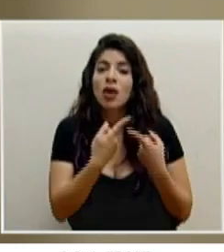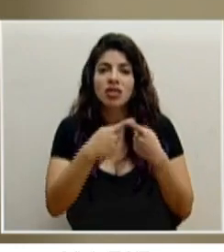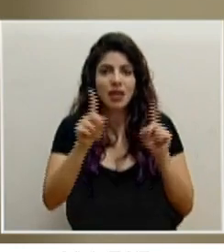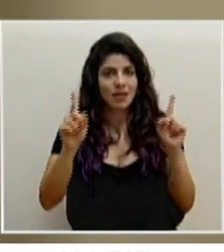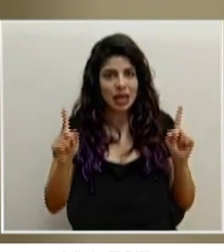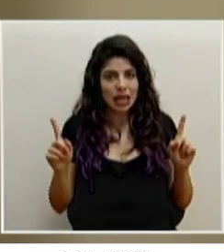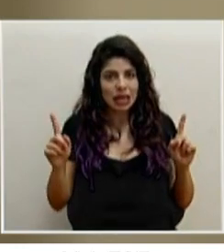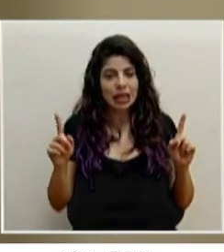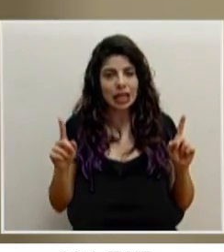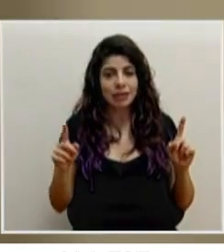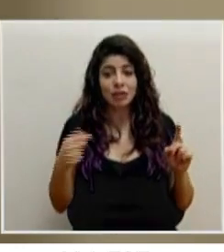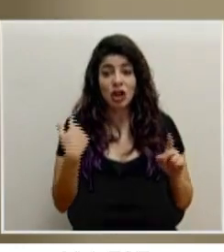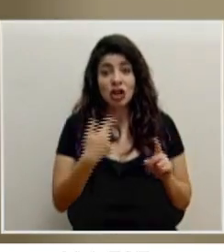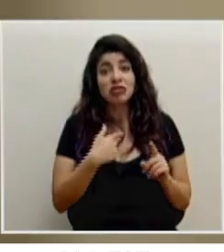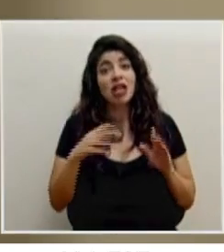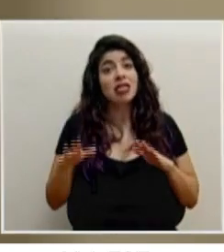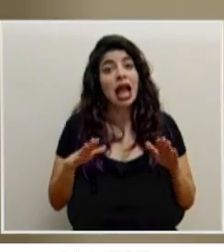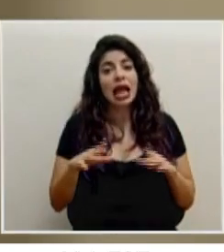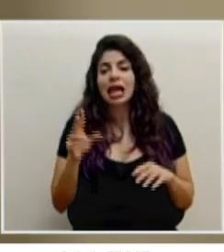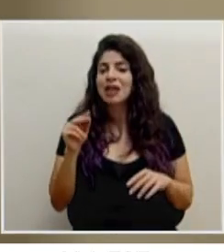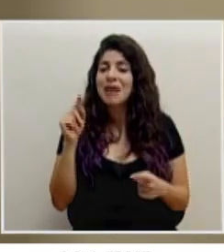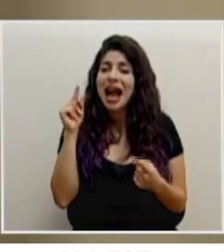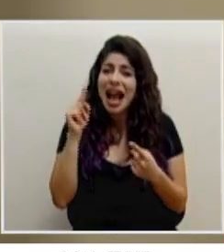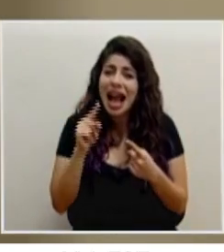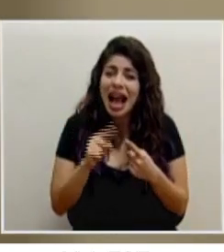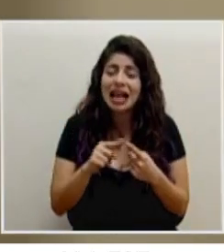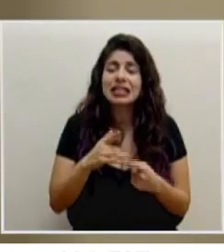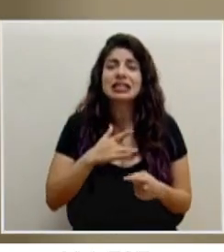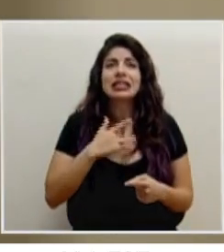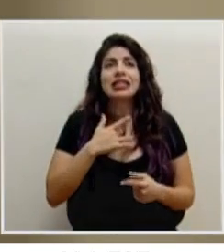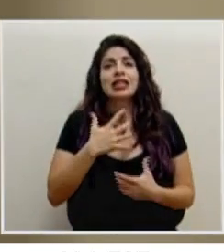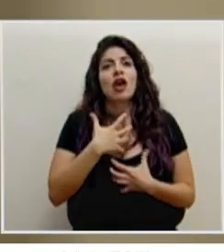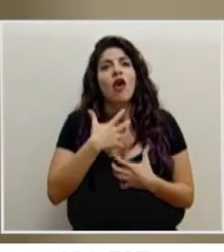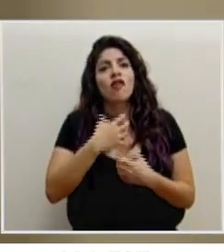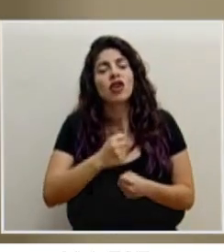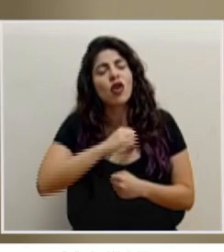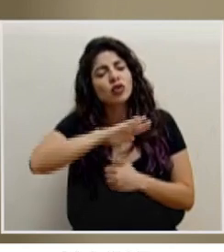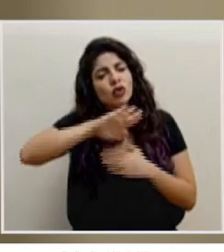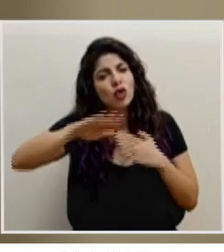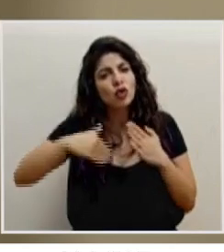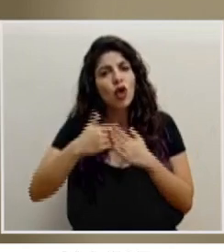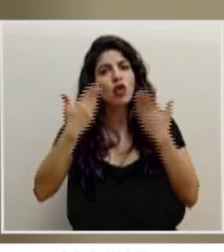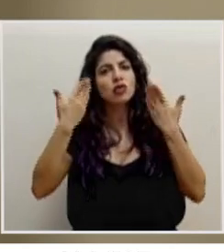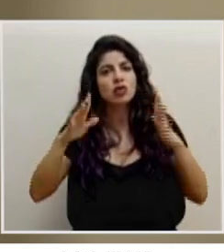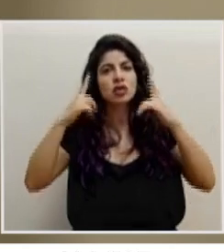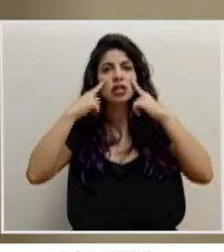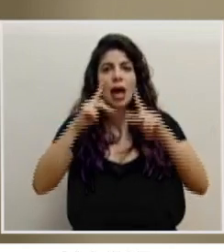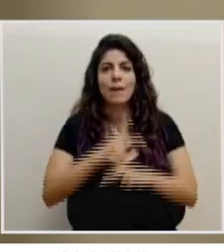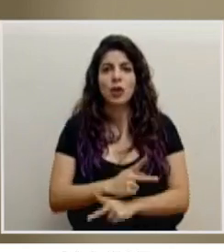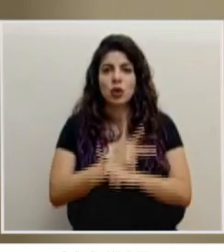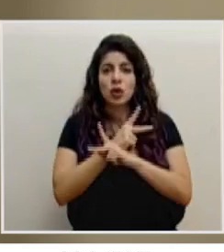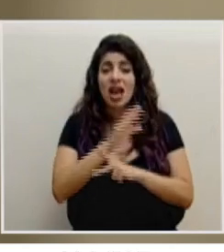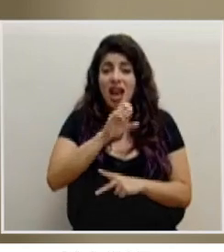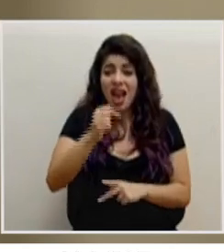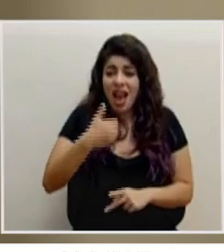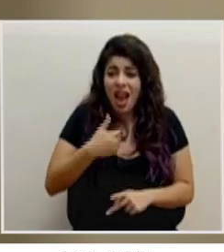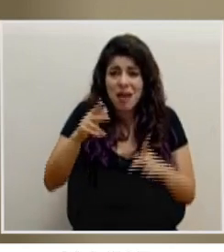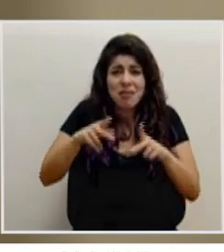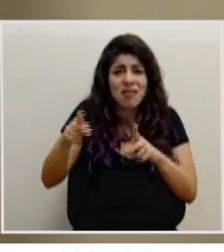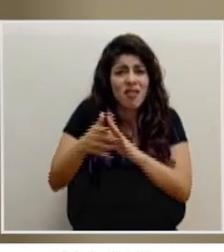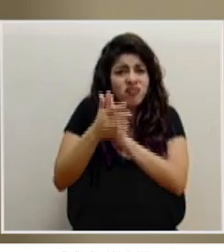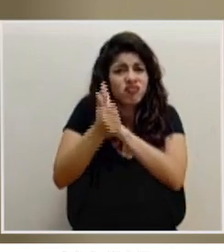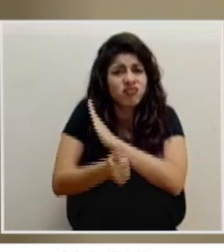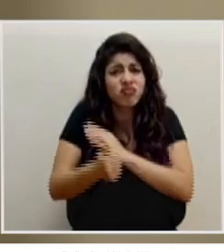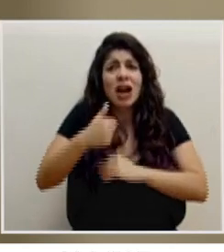no estaremos tranquilos hasta que todos vivamos con la confianza de estar protegidos. La Caja cuenta con personal